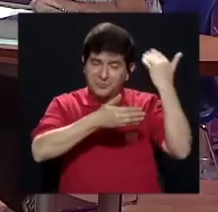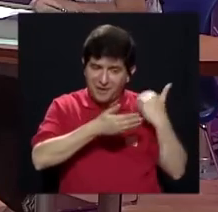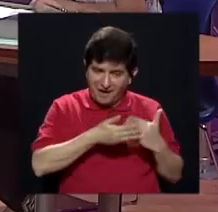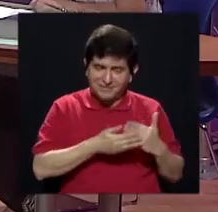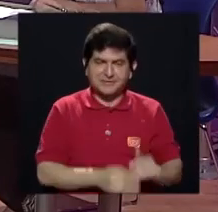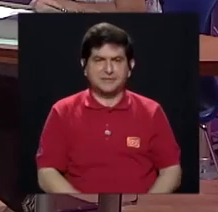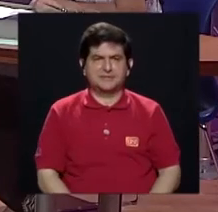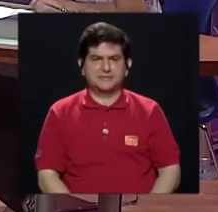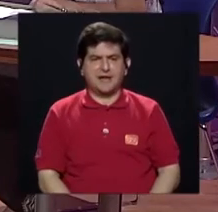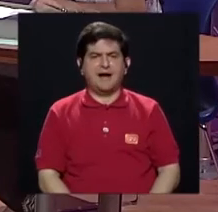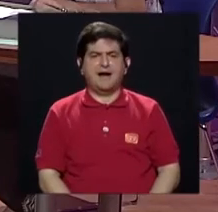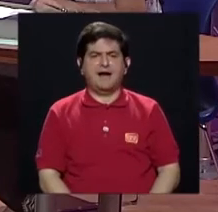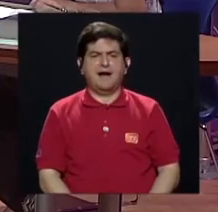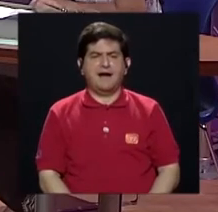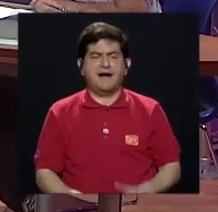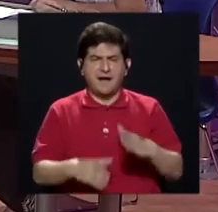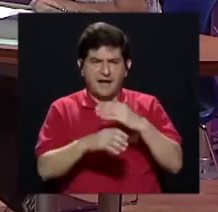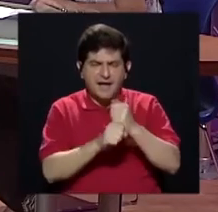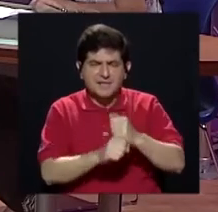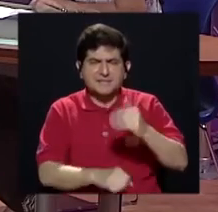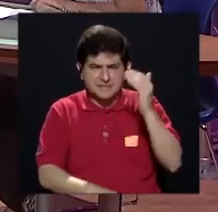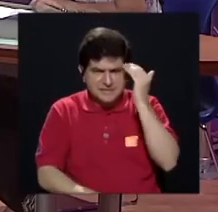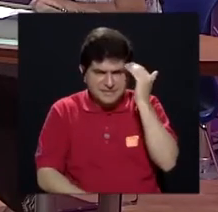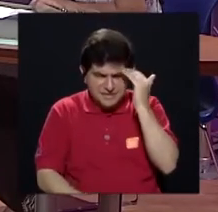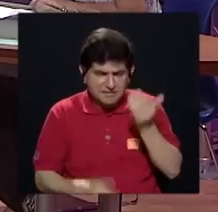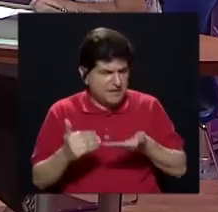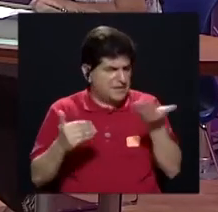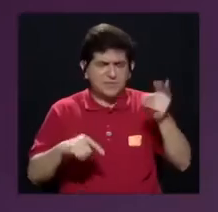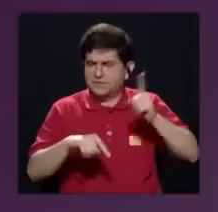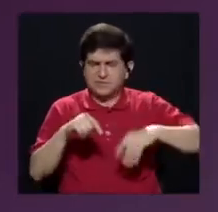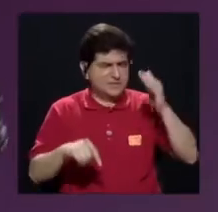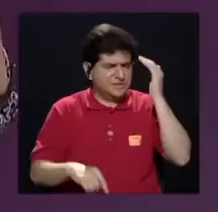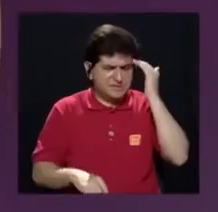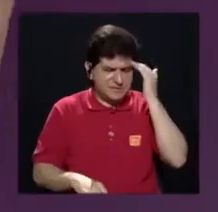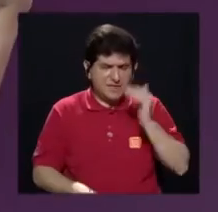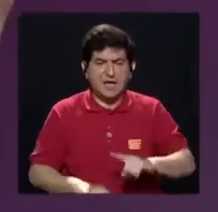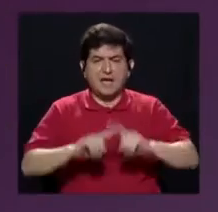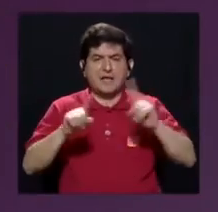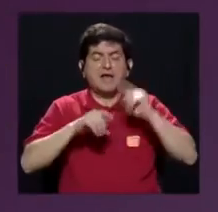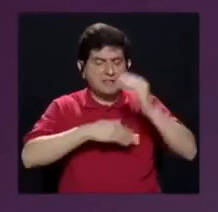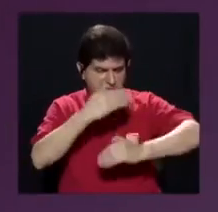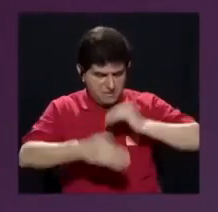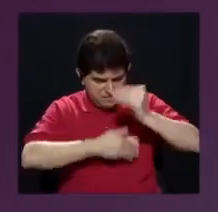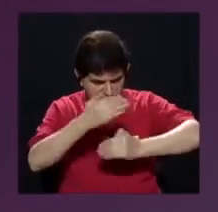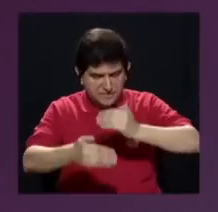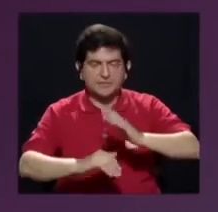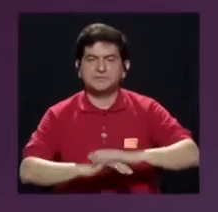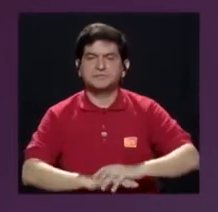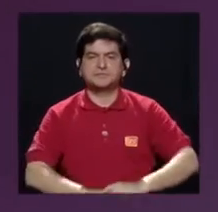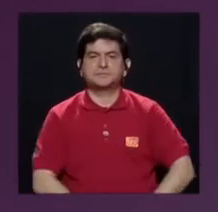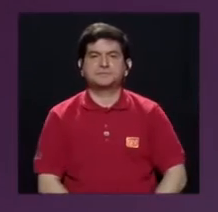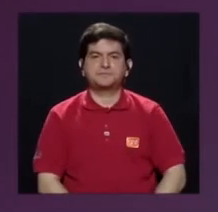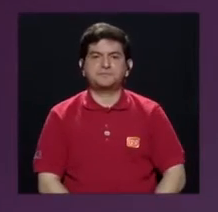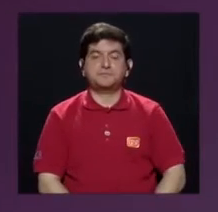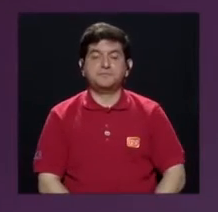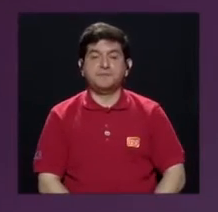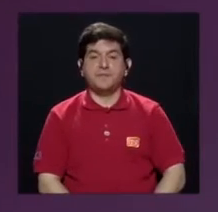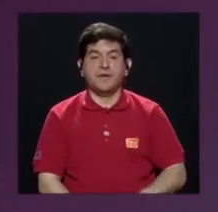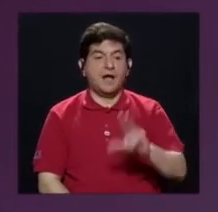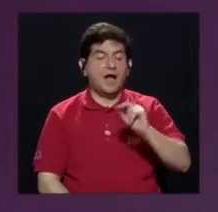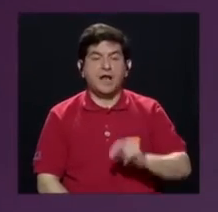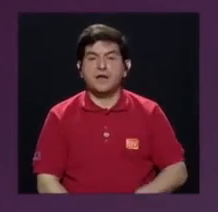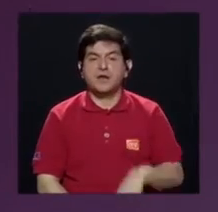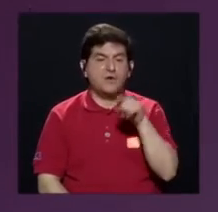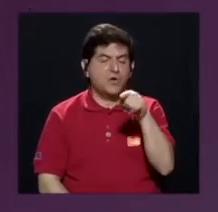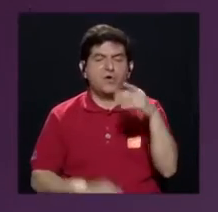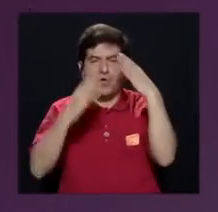hacer consciente lo inconsciente permitía al ser humano entrar en otro tipo de procesos, ¿no? Es decir, al ya no tener que estar